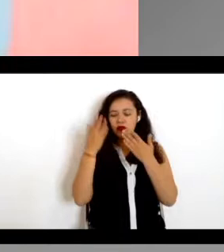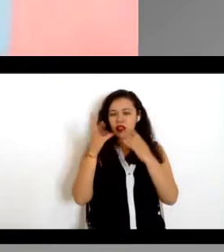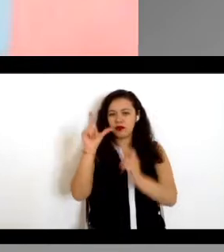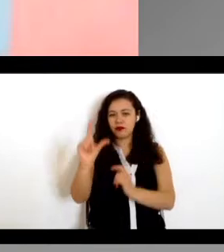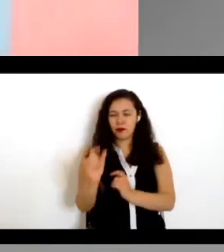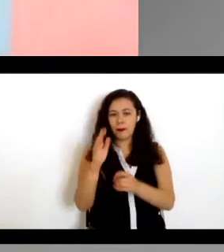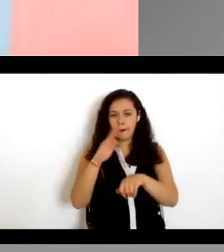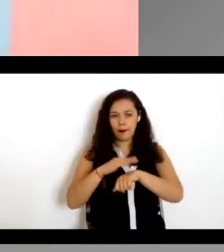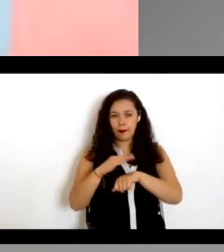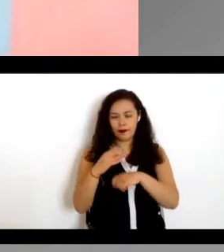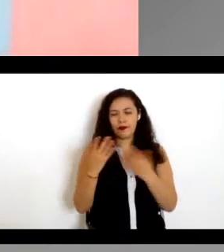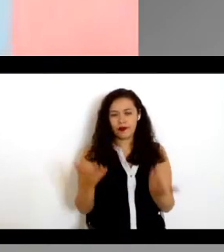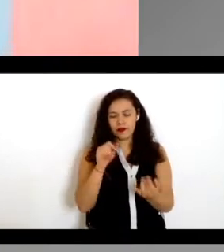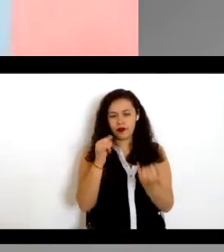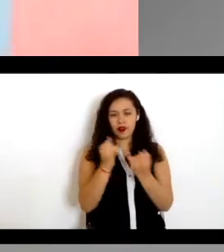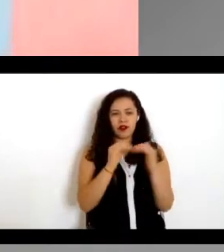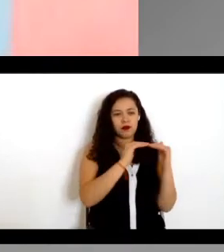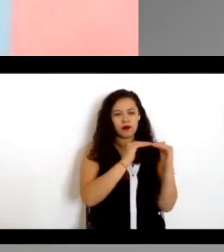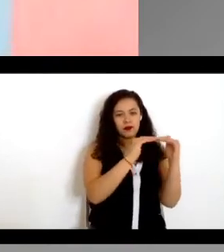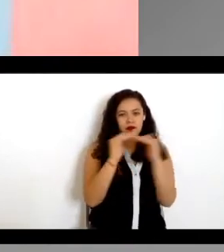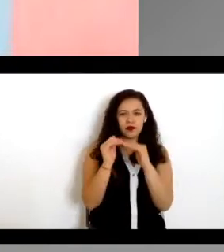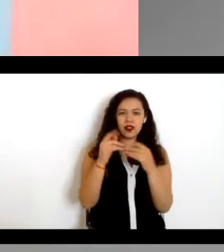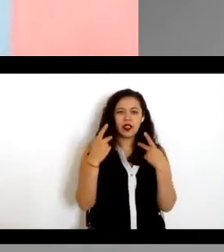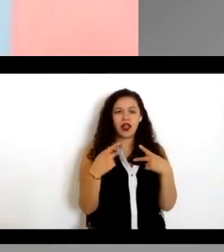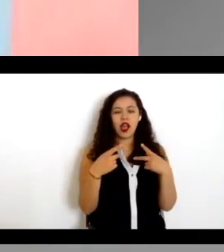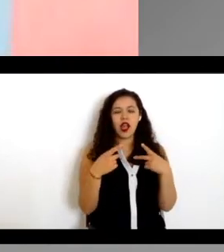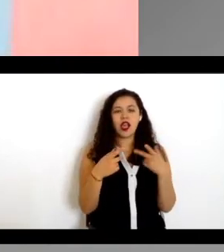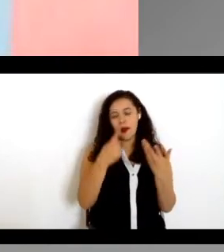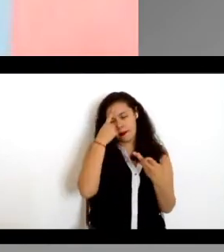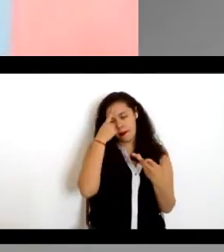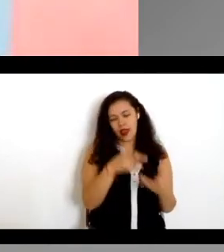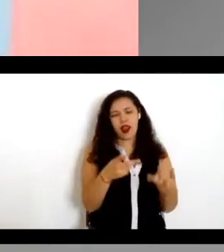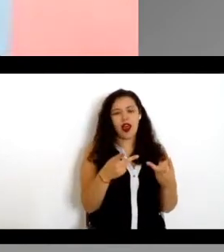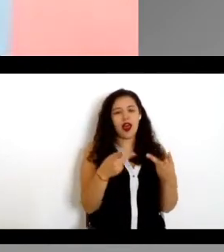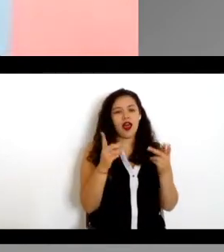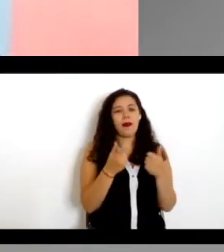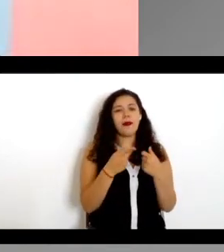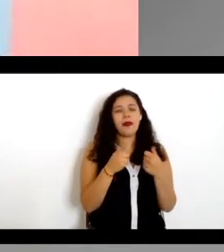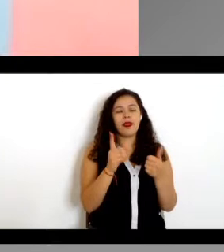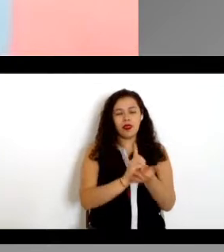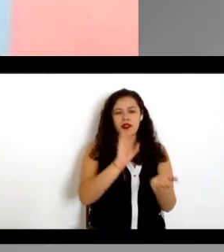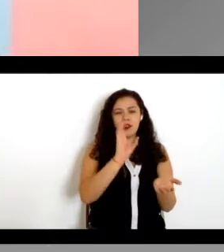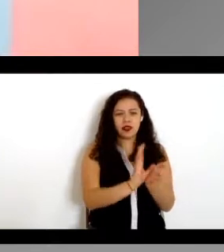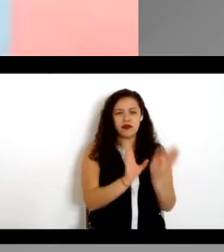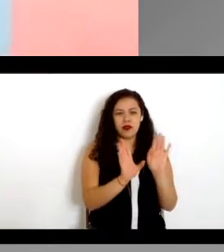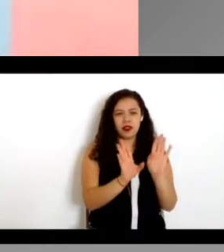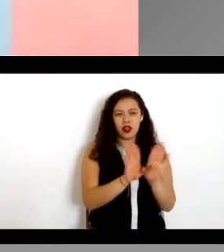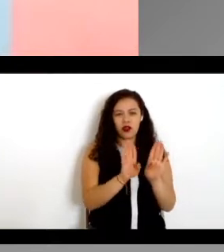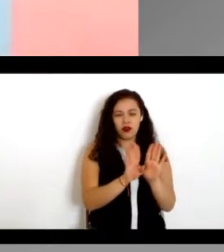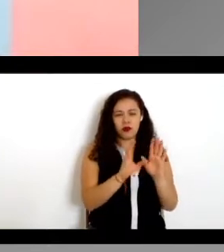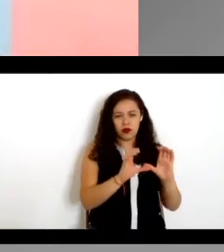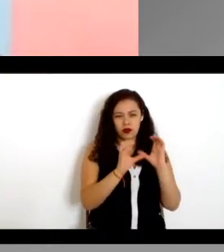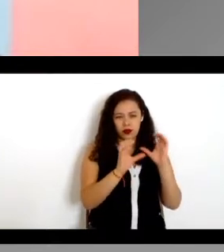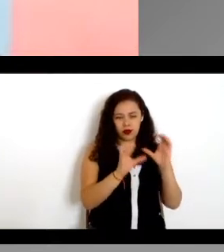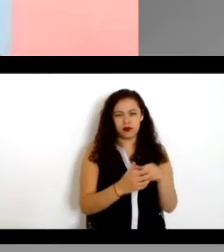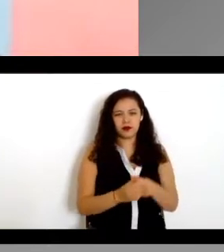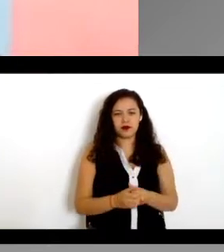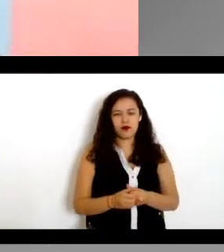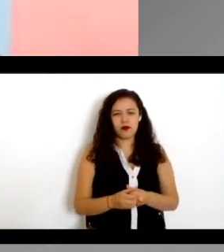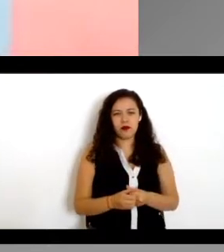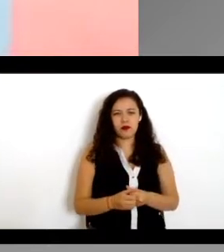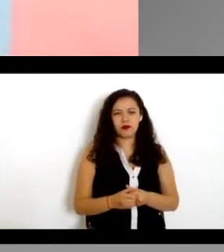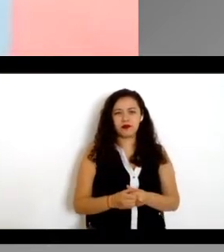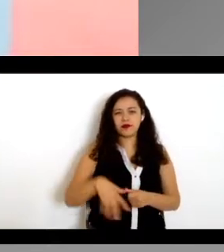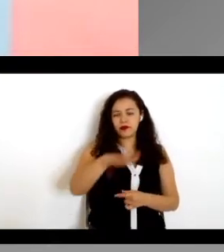pero también hablemos de la prevención de discapacidad. Muchos de los ejemplos en nuestros sistemas universitarios generan y detonan otras condiciones